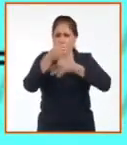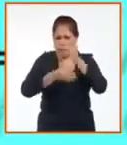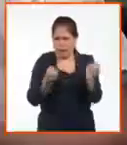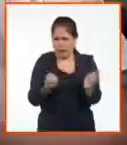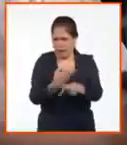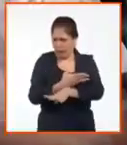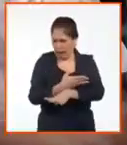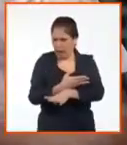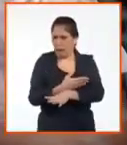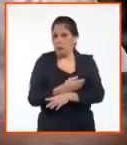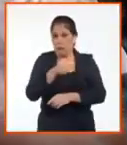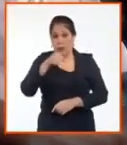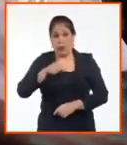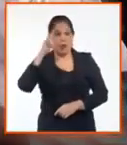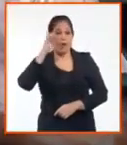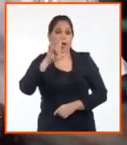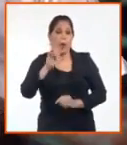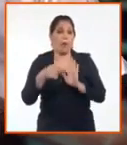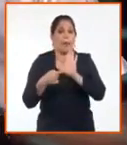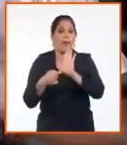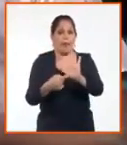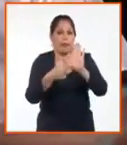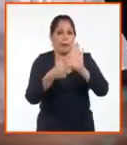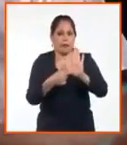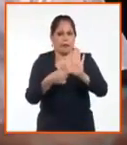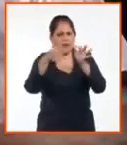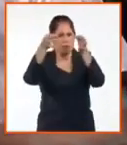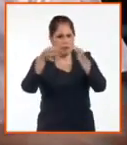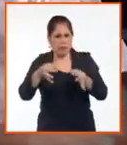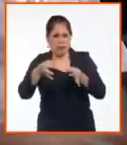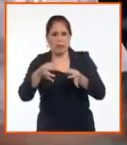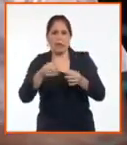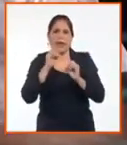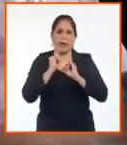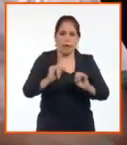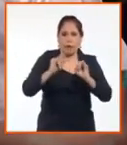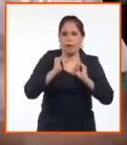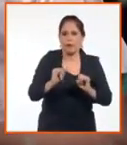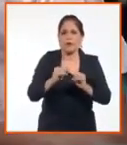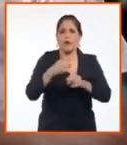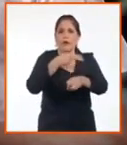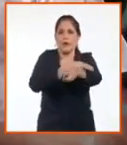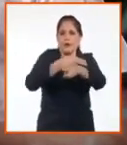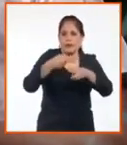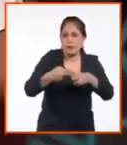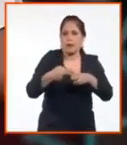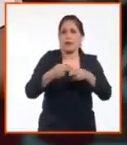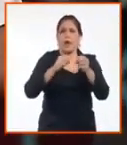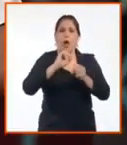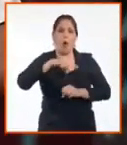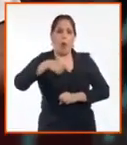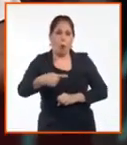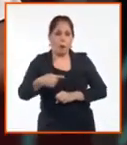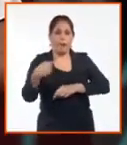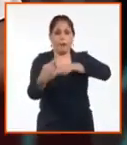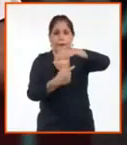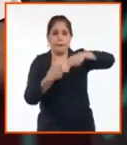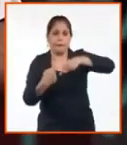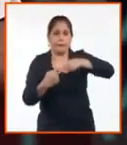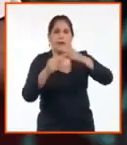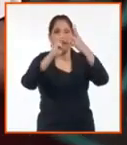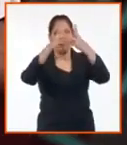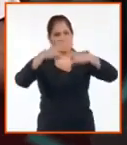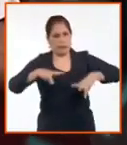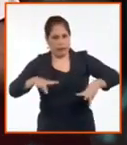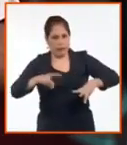con filo un espacio para mostrar con todos sus matices las noticias los hechos las matrices de opinión que circulan en los medios y en la red